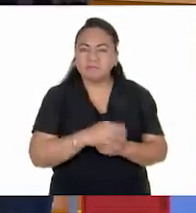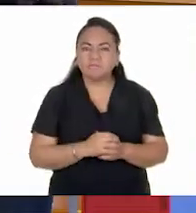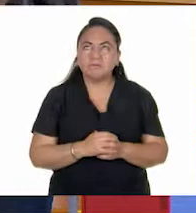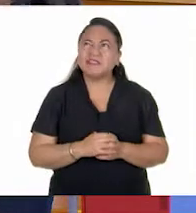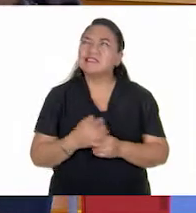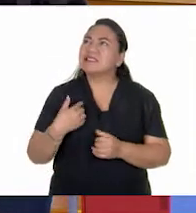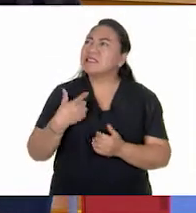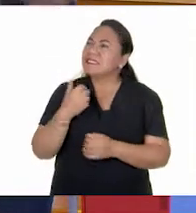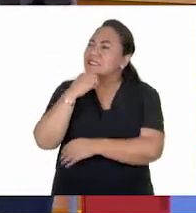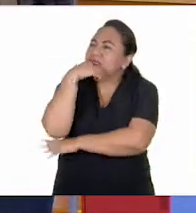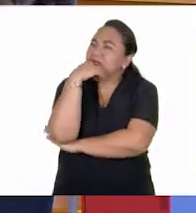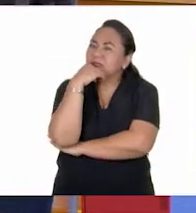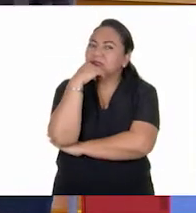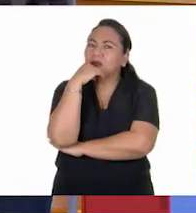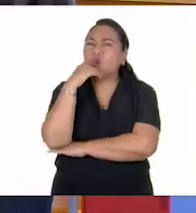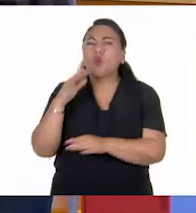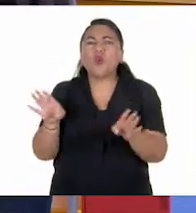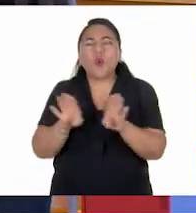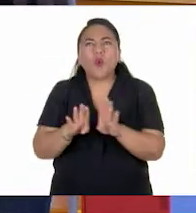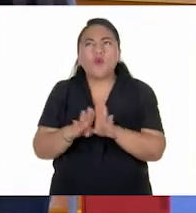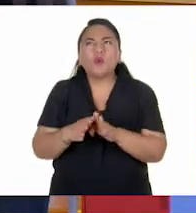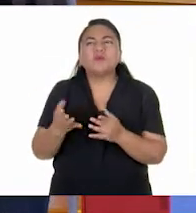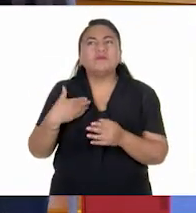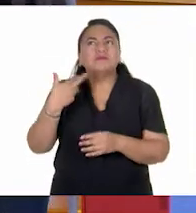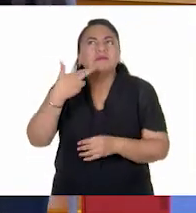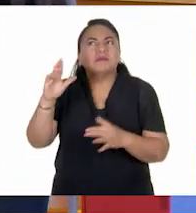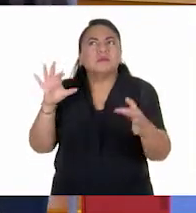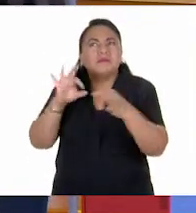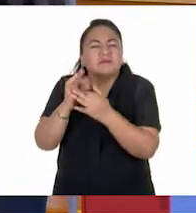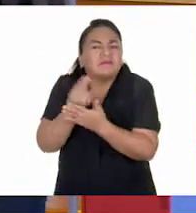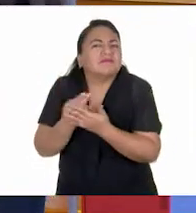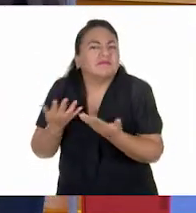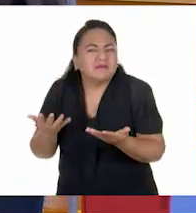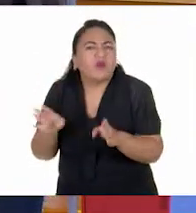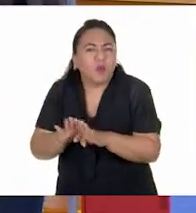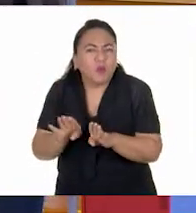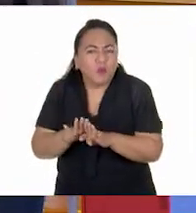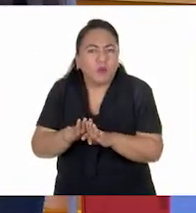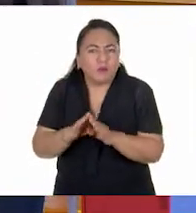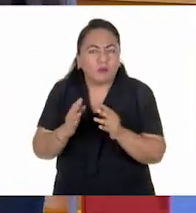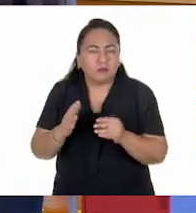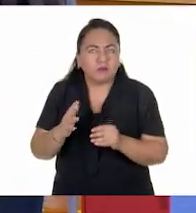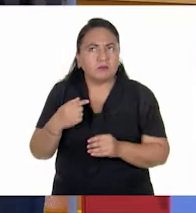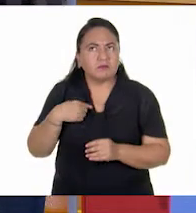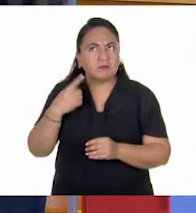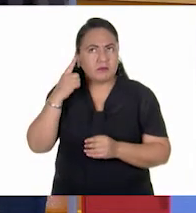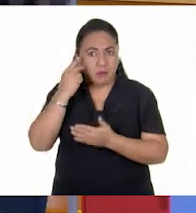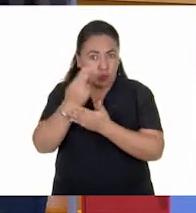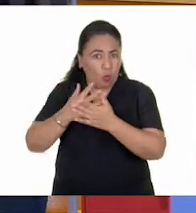Ay, ¿cómo le haré? ¿Ustedes cómo se les ocurre que puedo hacer con un restaurante? ¿Dibujar todo el restaurante?